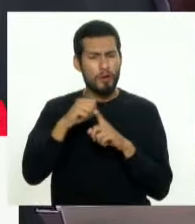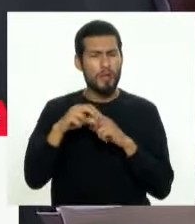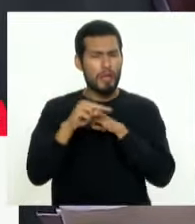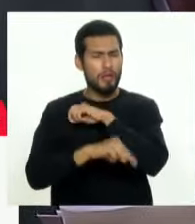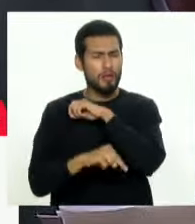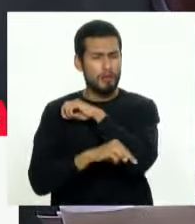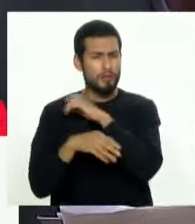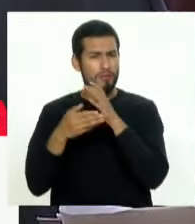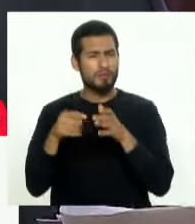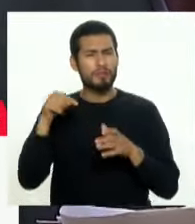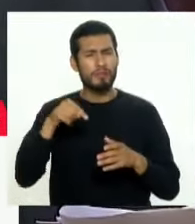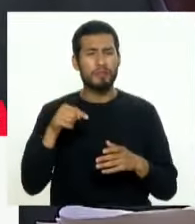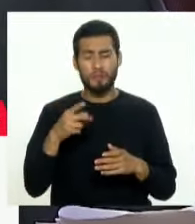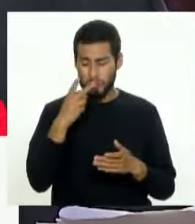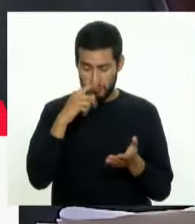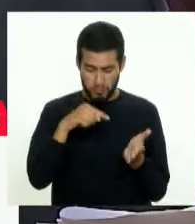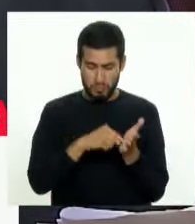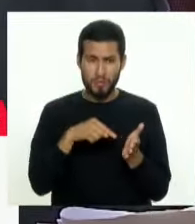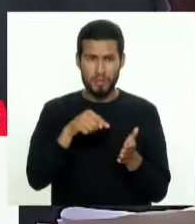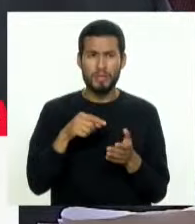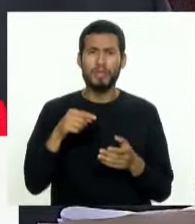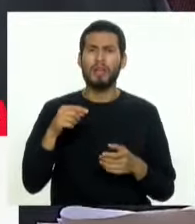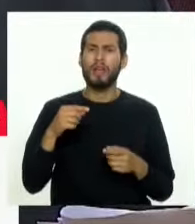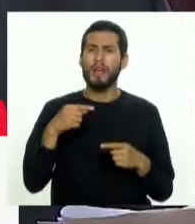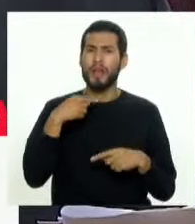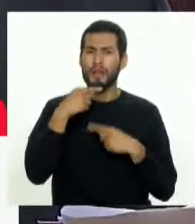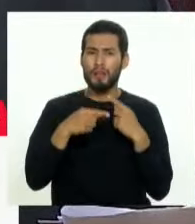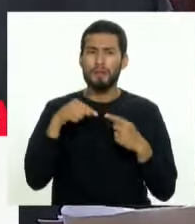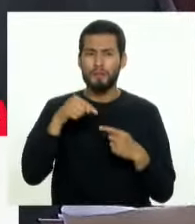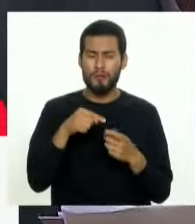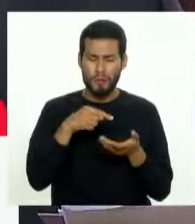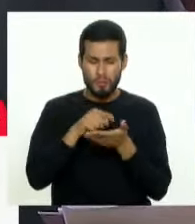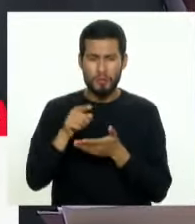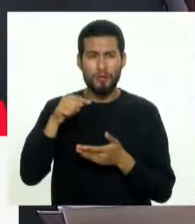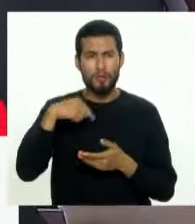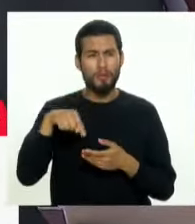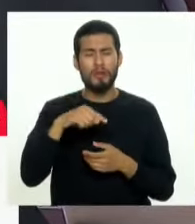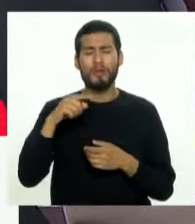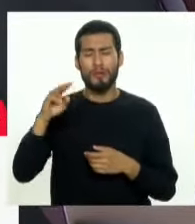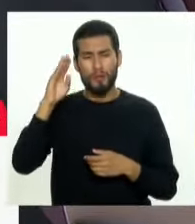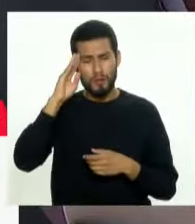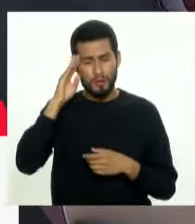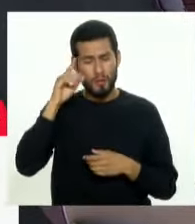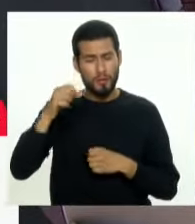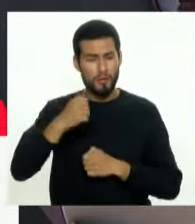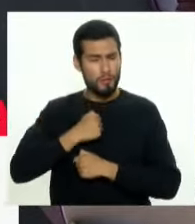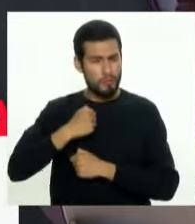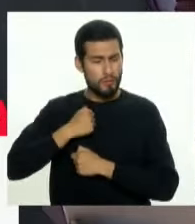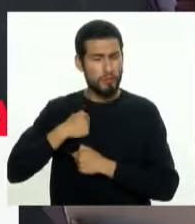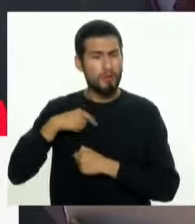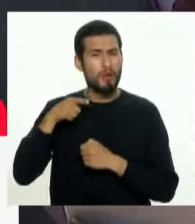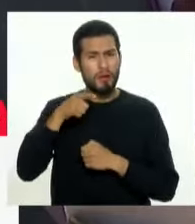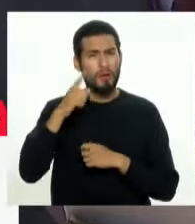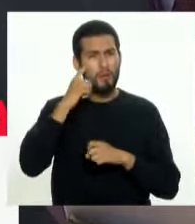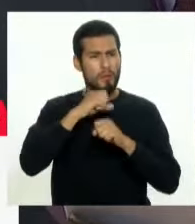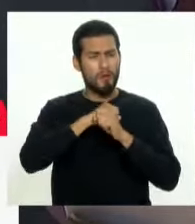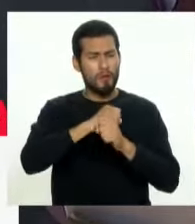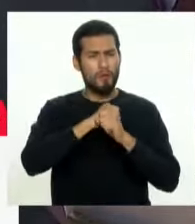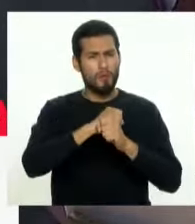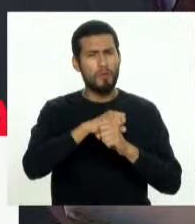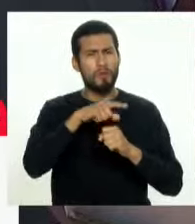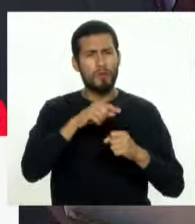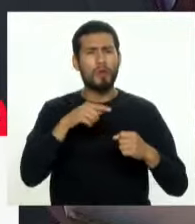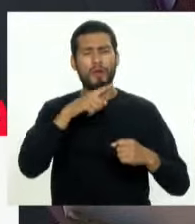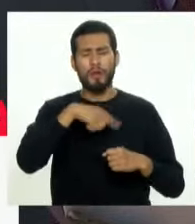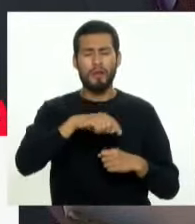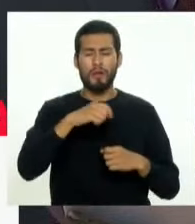que... lo que señala este semanario es que se habría enviado a los efectivos de la policía y las Fuerzas Armadas a contener las protestas a